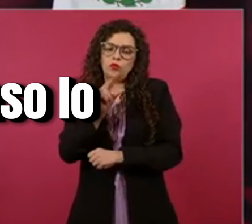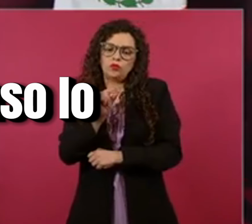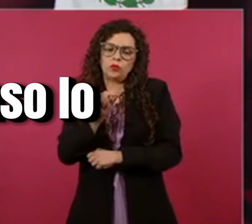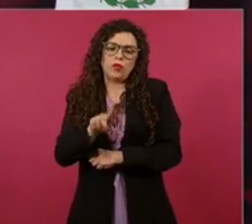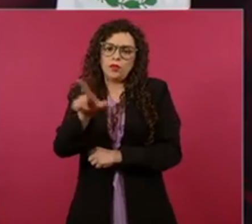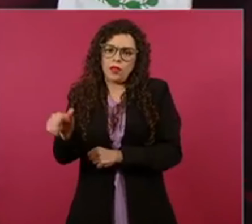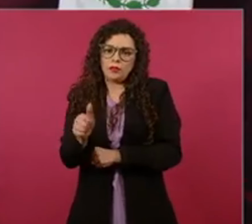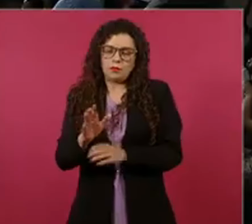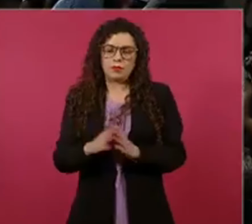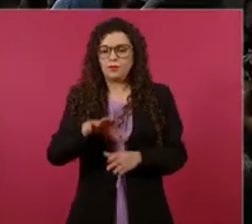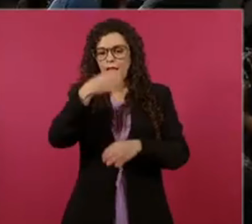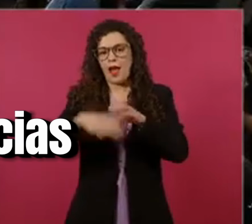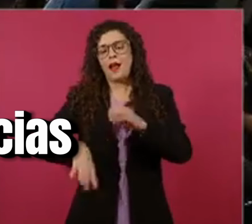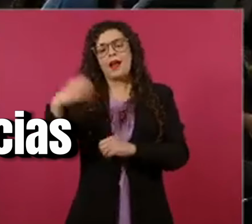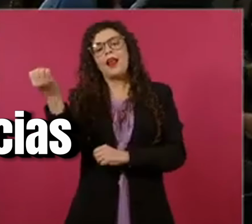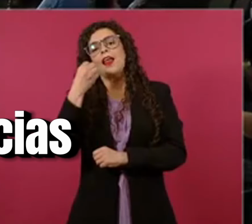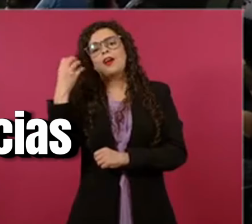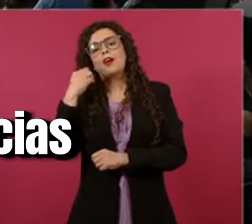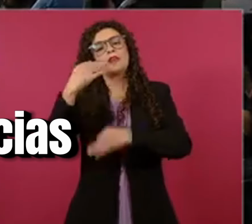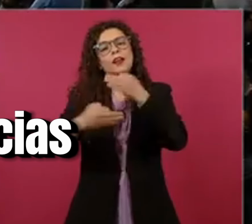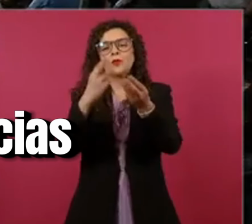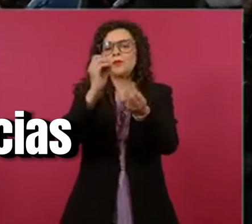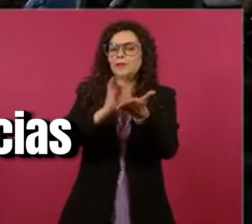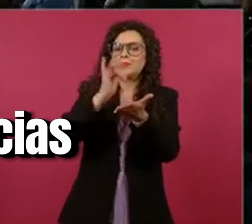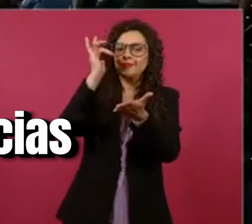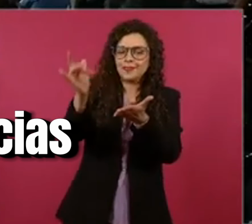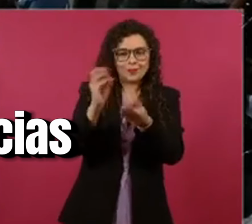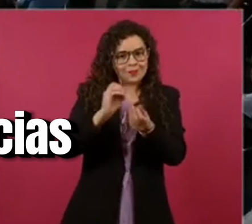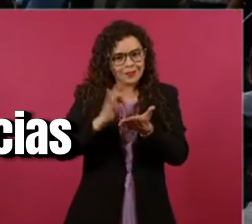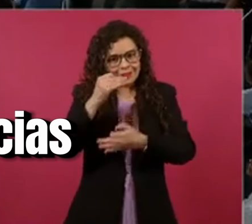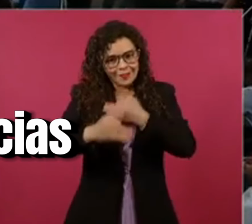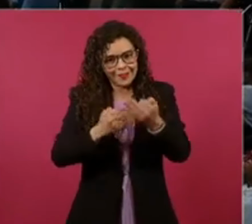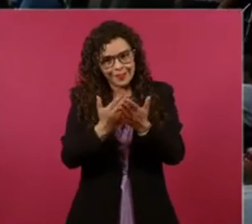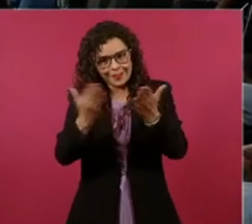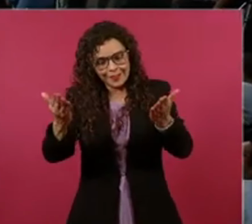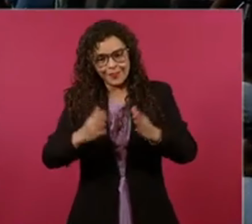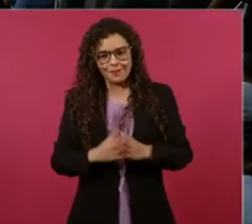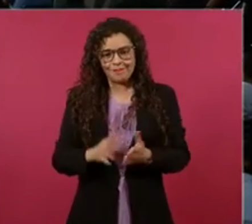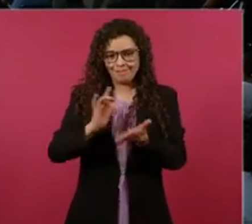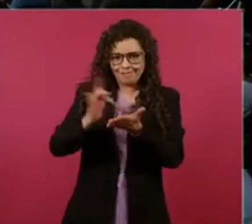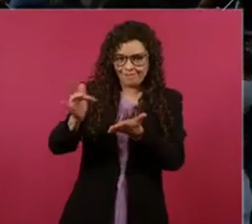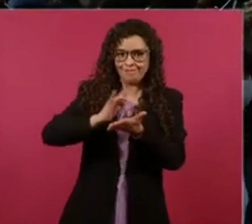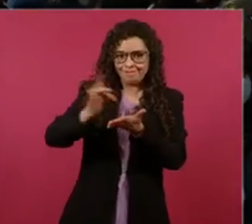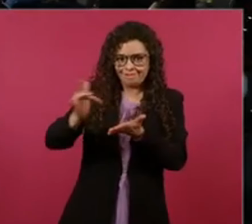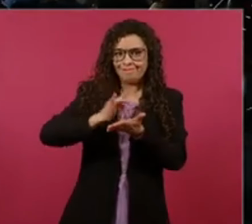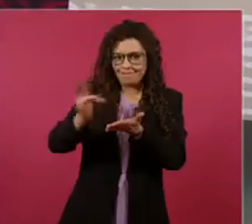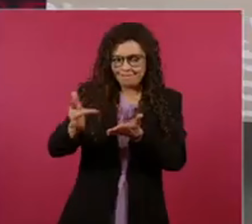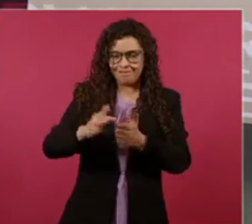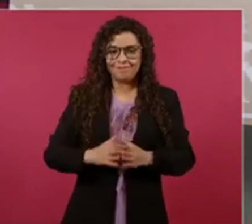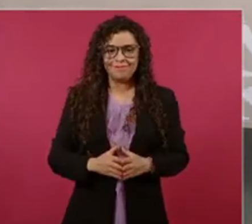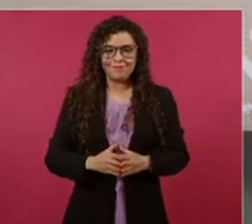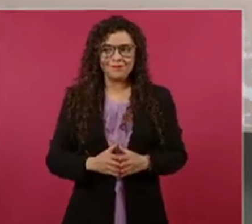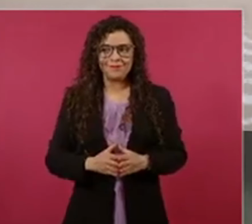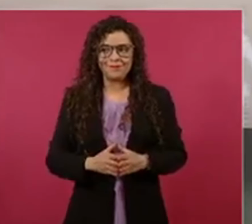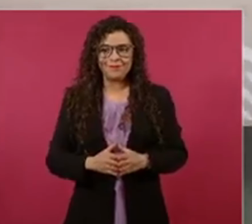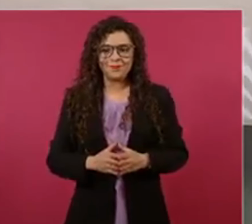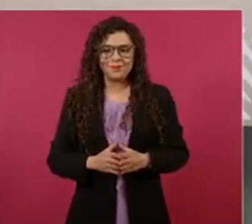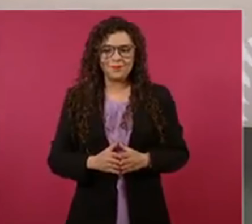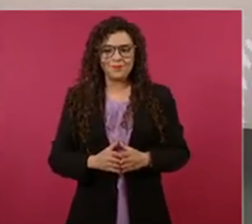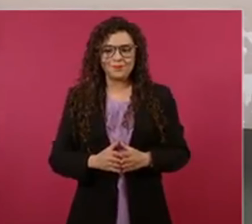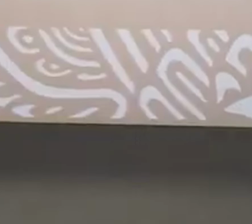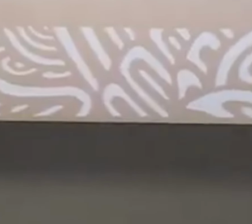lo platicaré. Finalizamos conferencia de prensa. Gracias, gracias a todos y a todas. Gracias. Gracias.